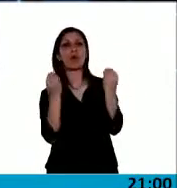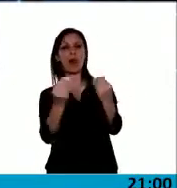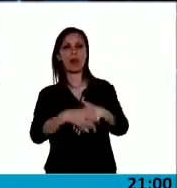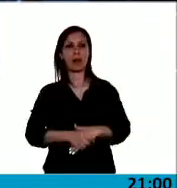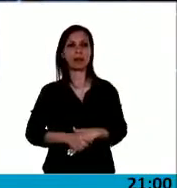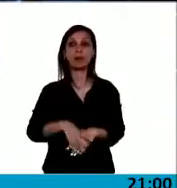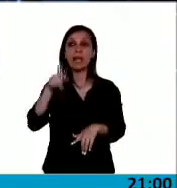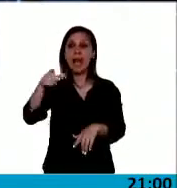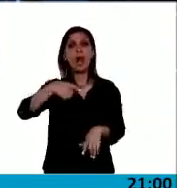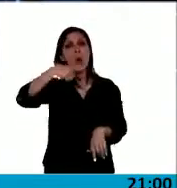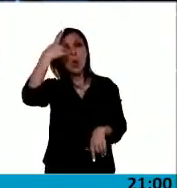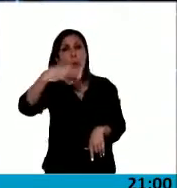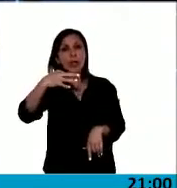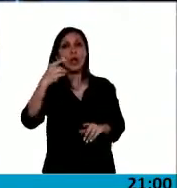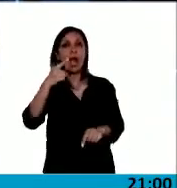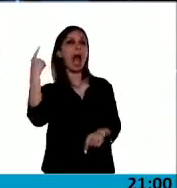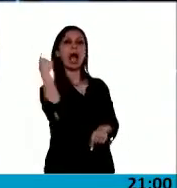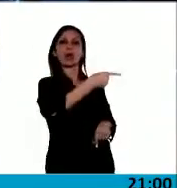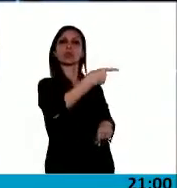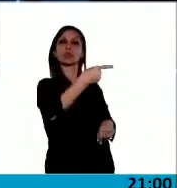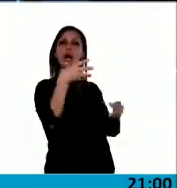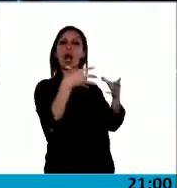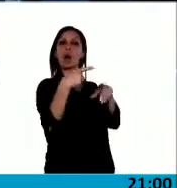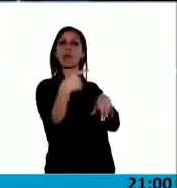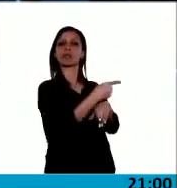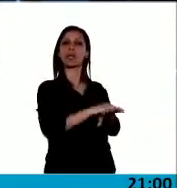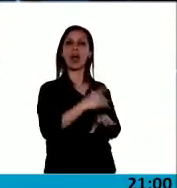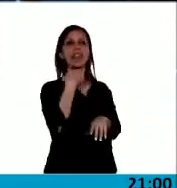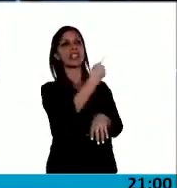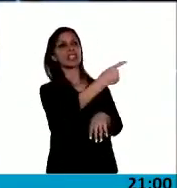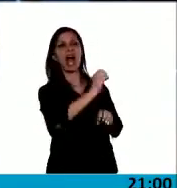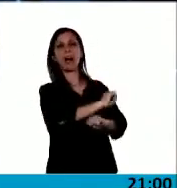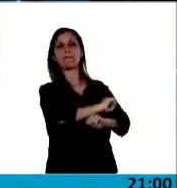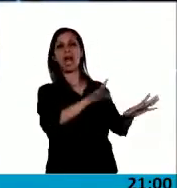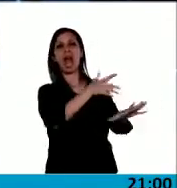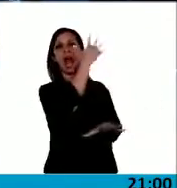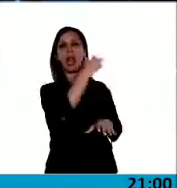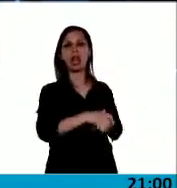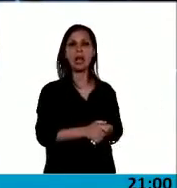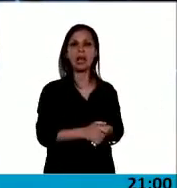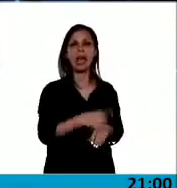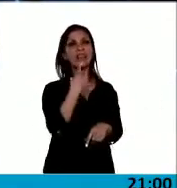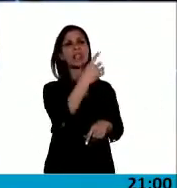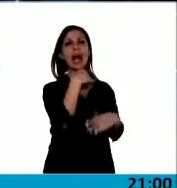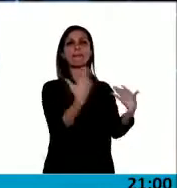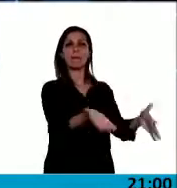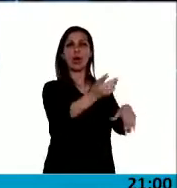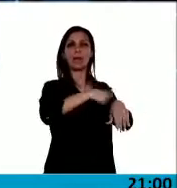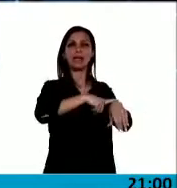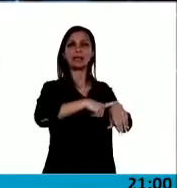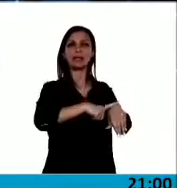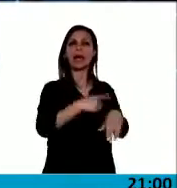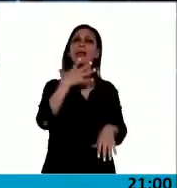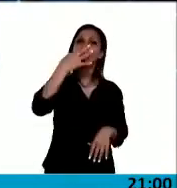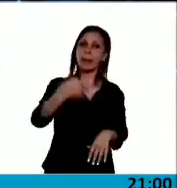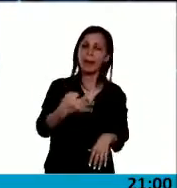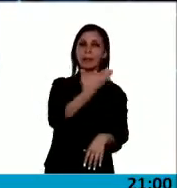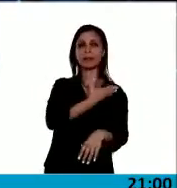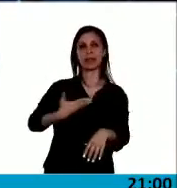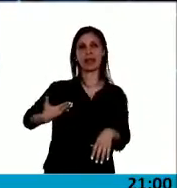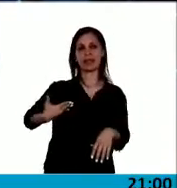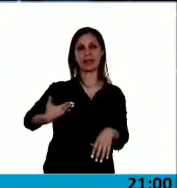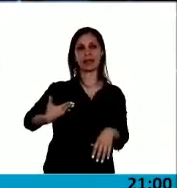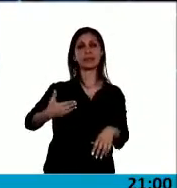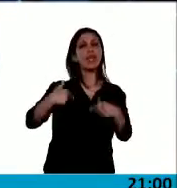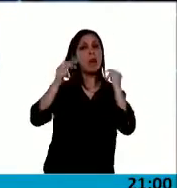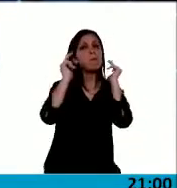fue acusar a la oposición, diciéndole miserable y diciéndole oportunista. Mire, señor presidente, lo dije